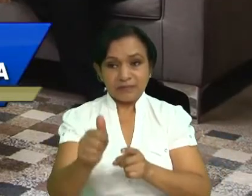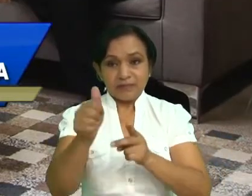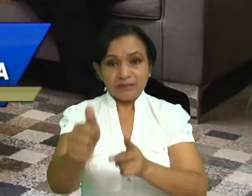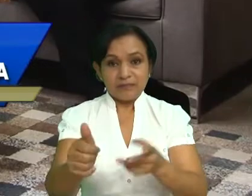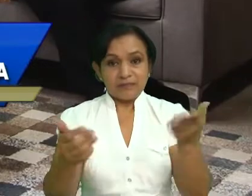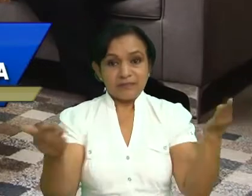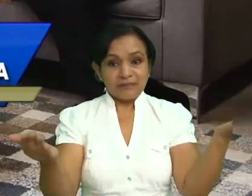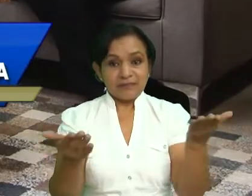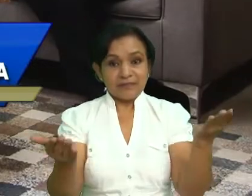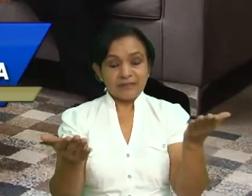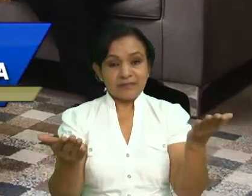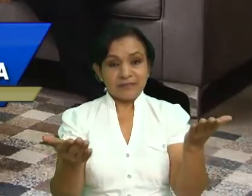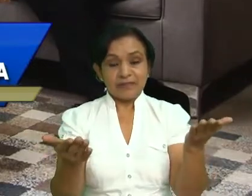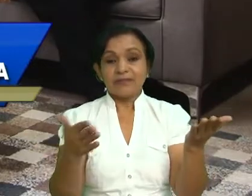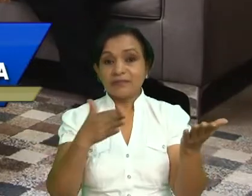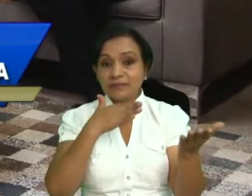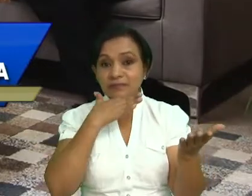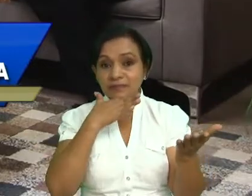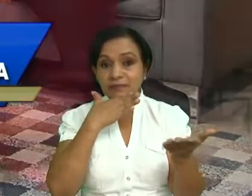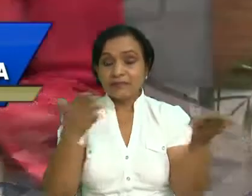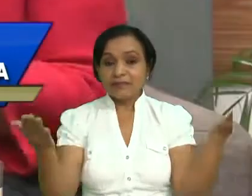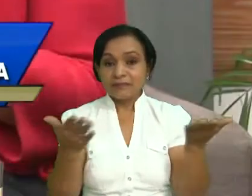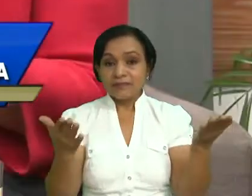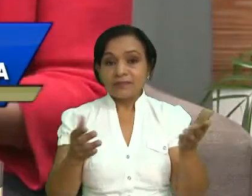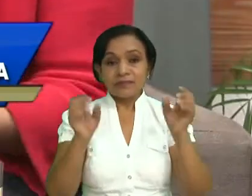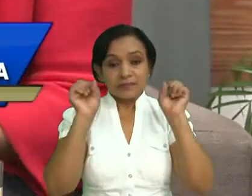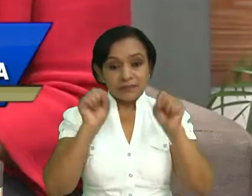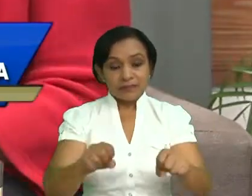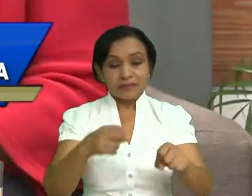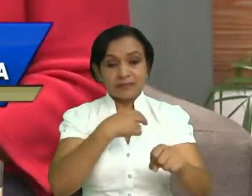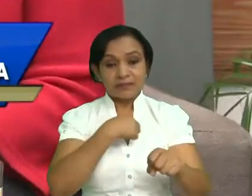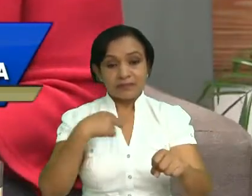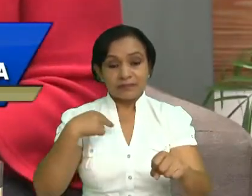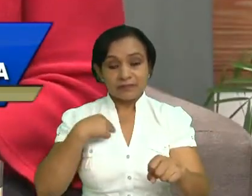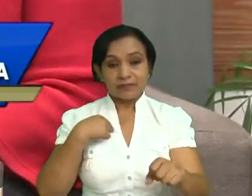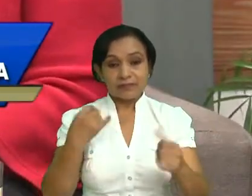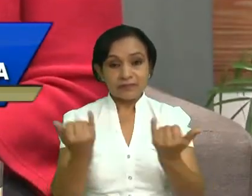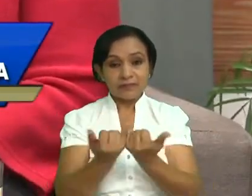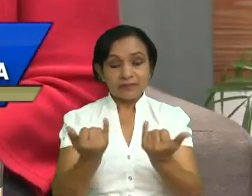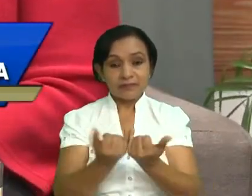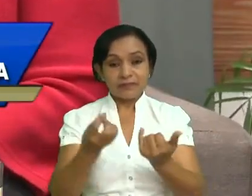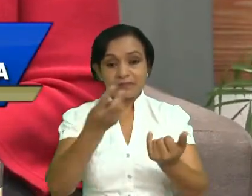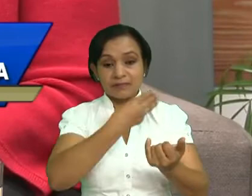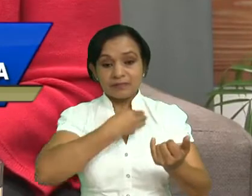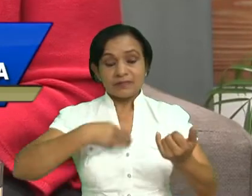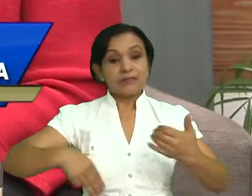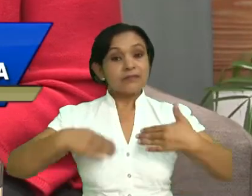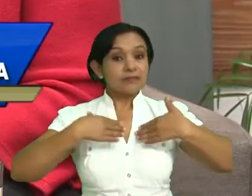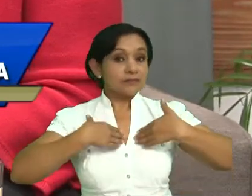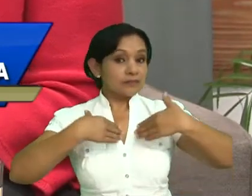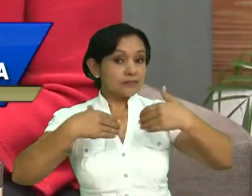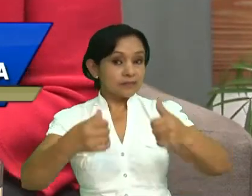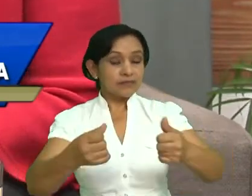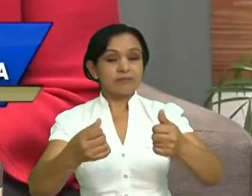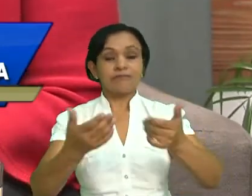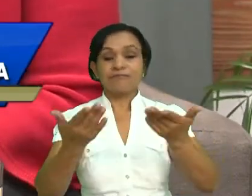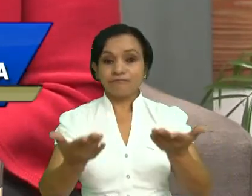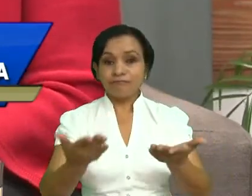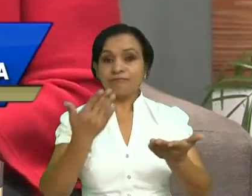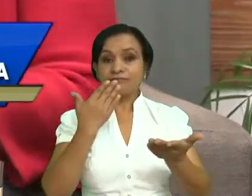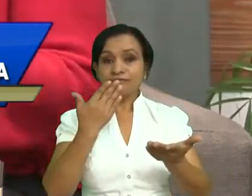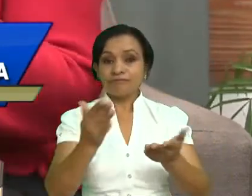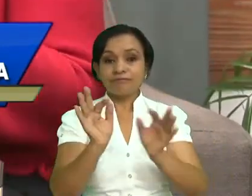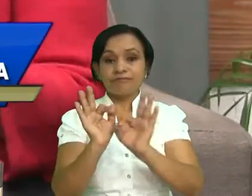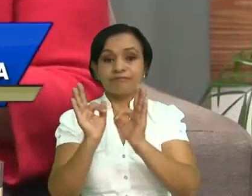doctora. Entonces es algo difícil, pero con las capacitaciones que hemos tenido de parte del Ministerio de Salud ha sido bastante productivo.